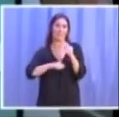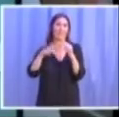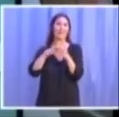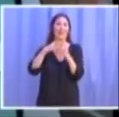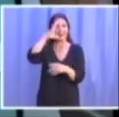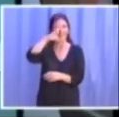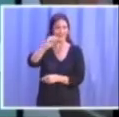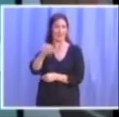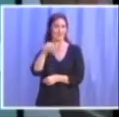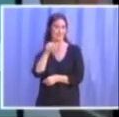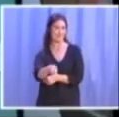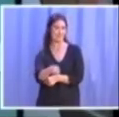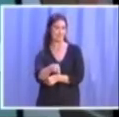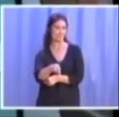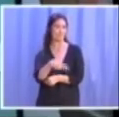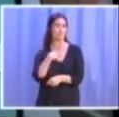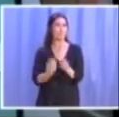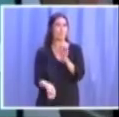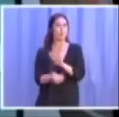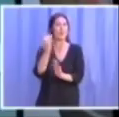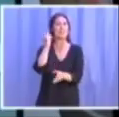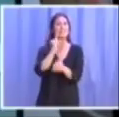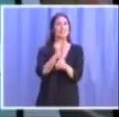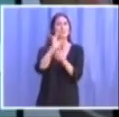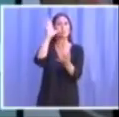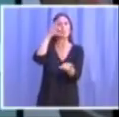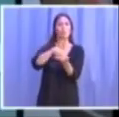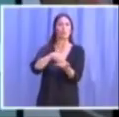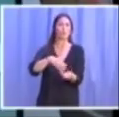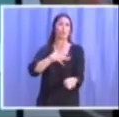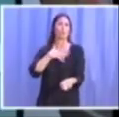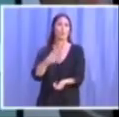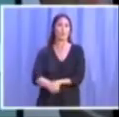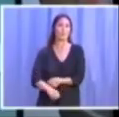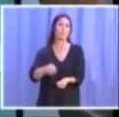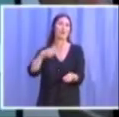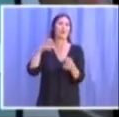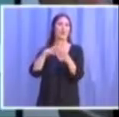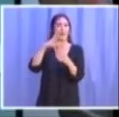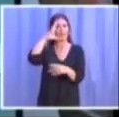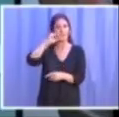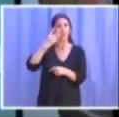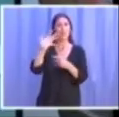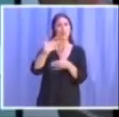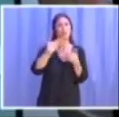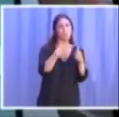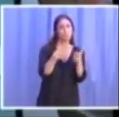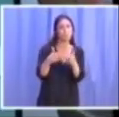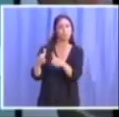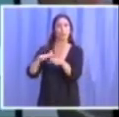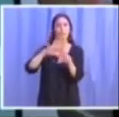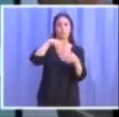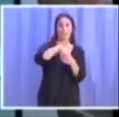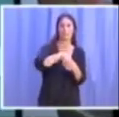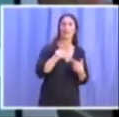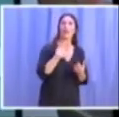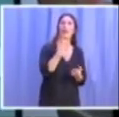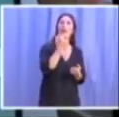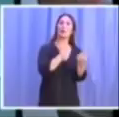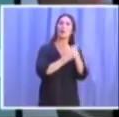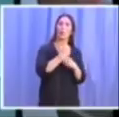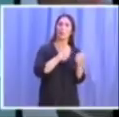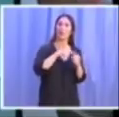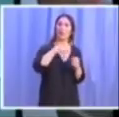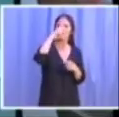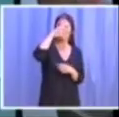Inteligente, donde crearemos un instituto municipal de Granada Inteligente con cinco grandes áreas. un área económica, de inteligencia económica, que